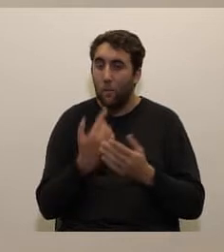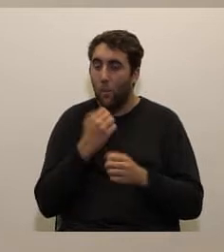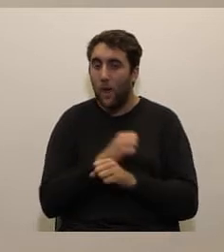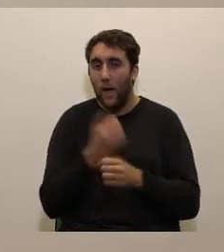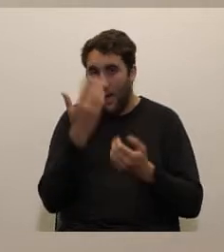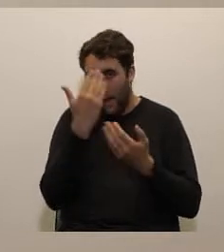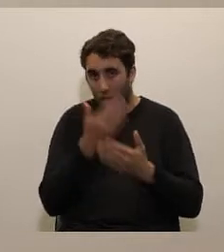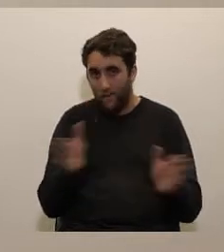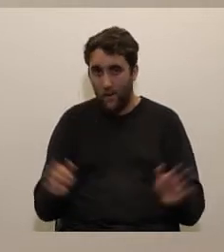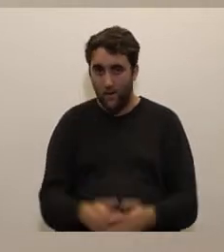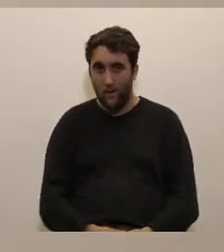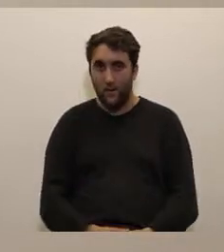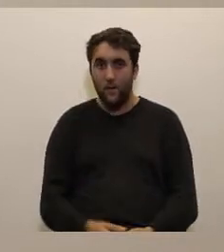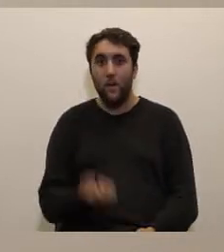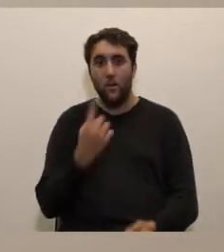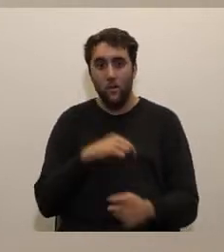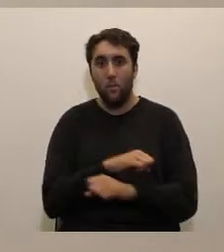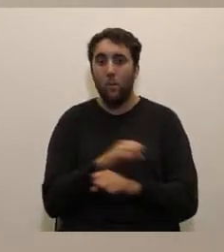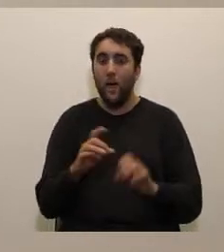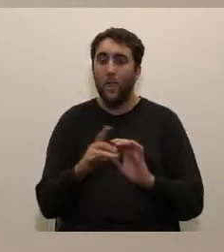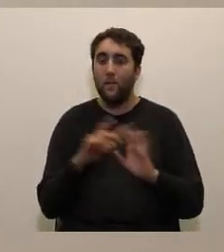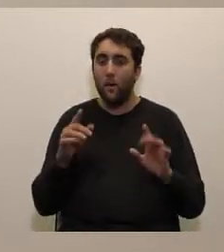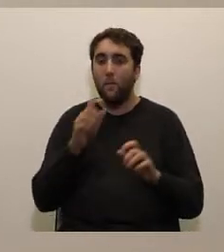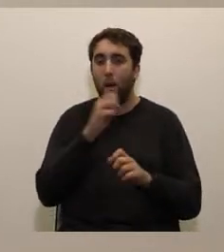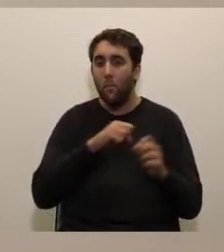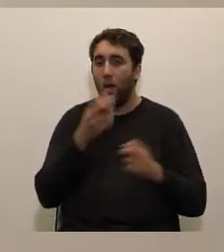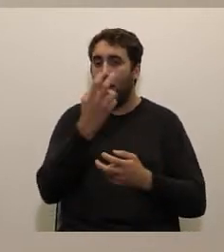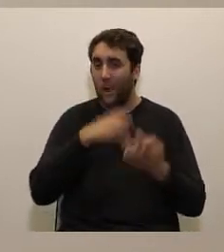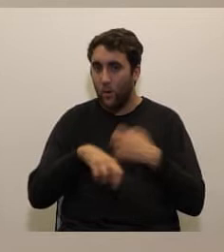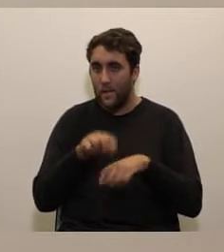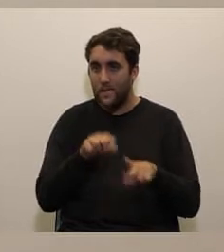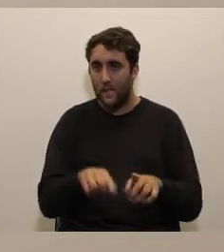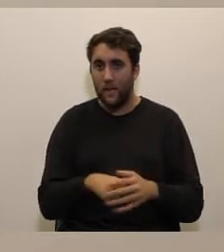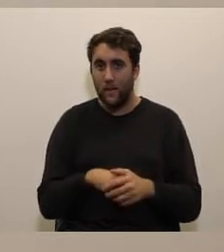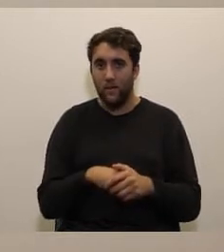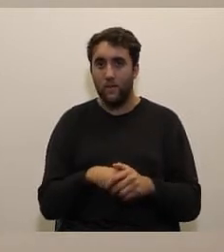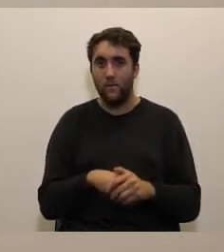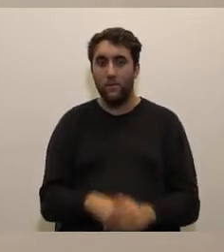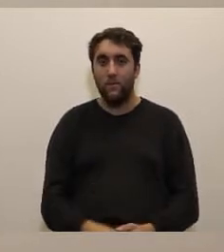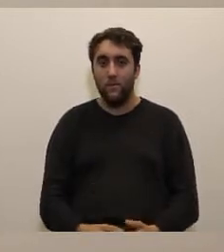abierto, y esté disponible para ser reutilizable.